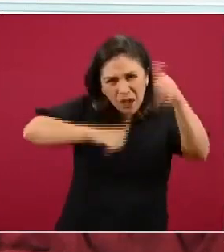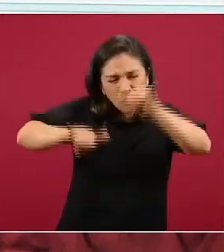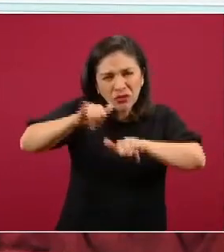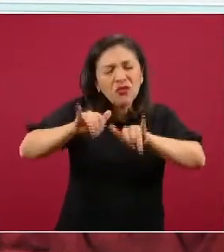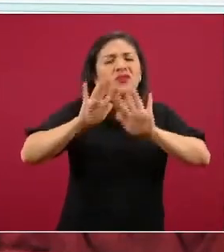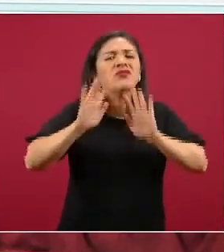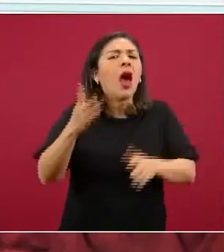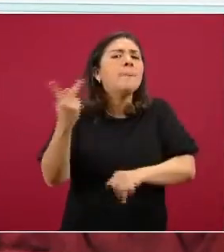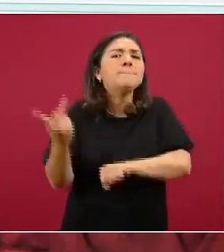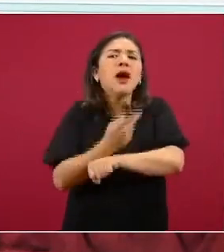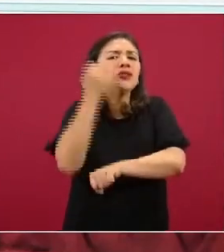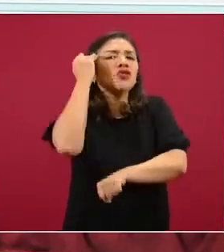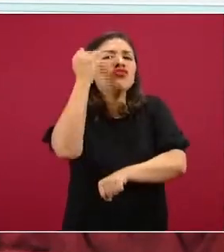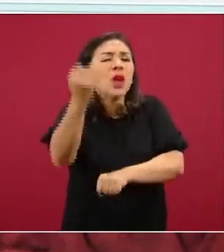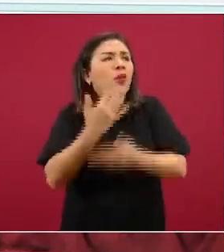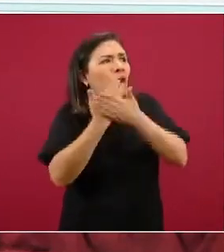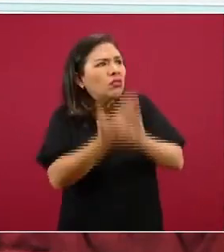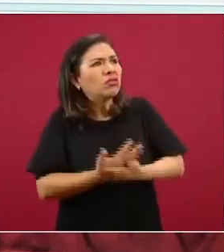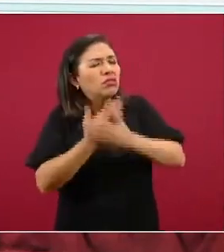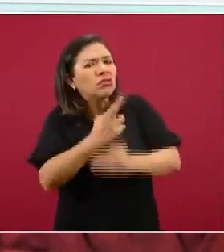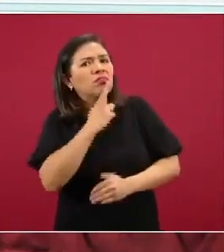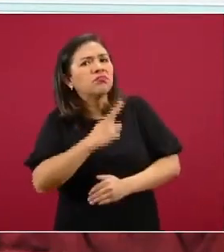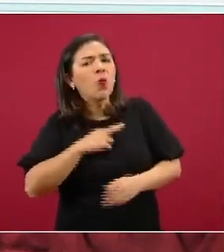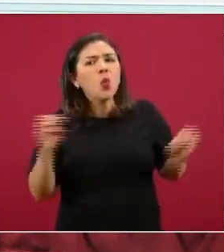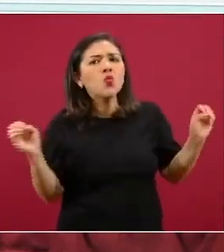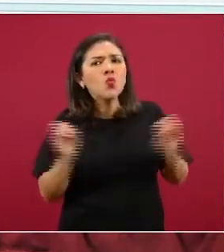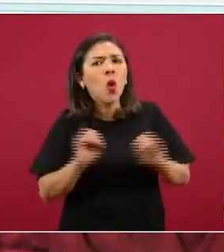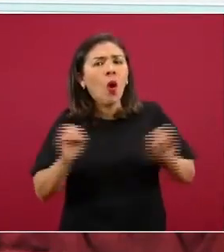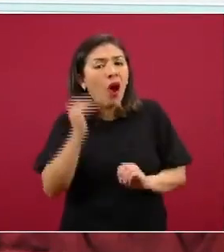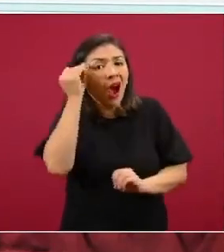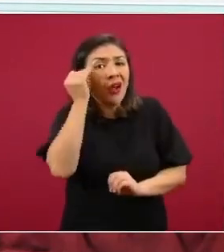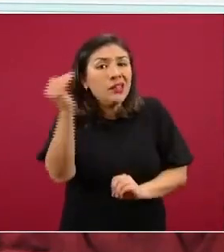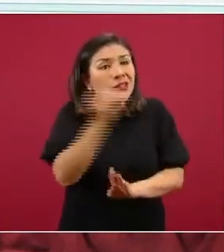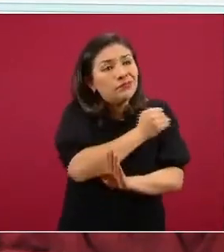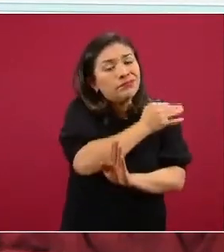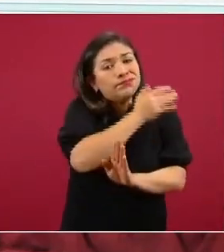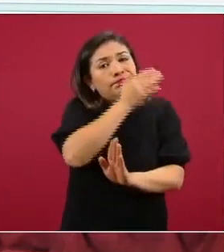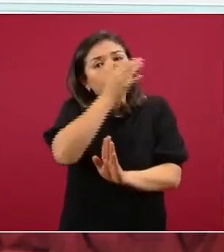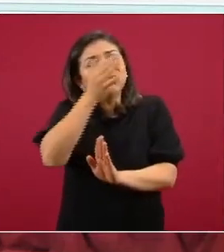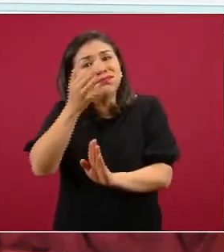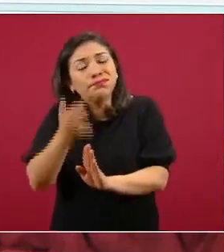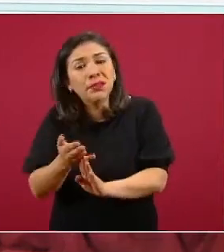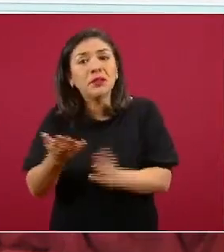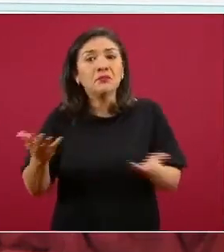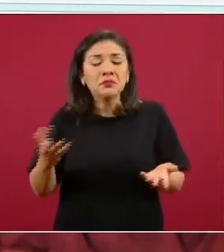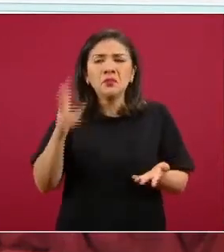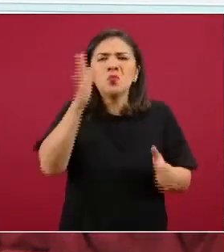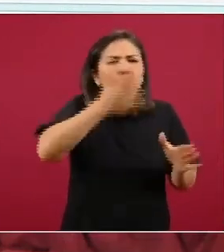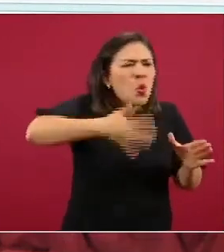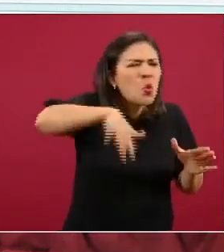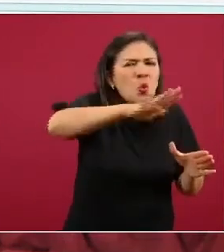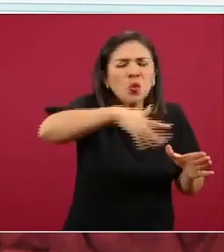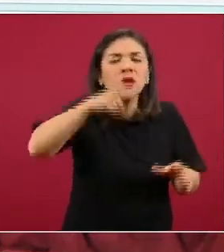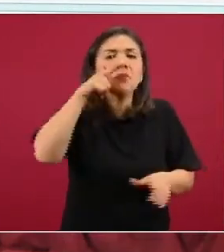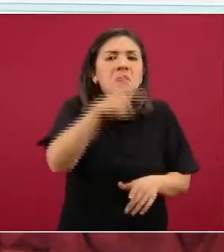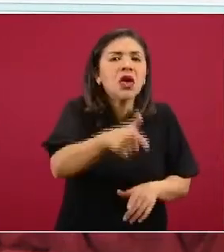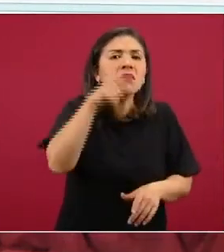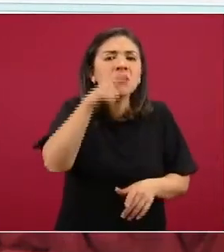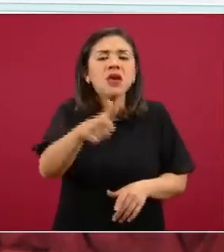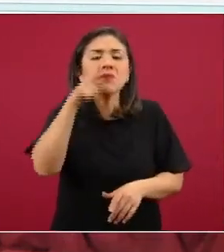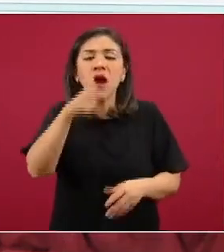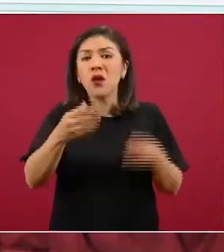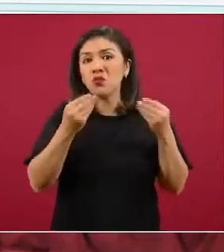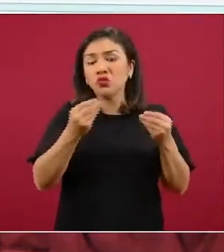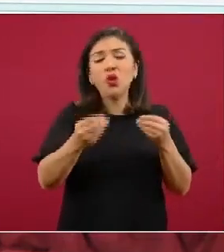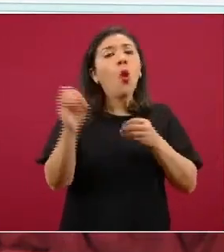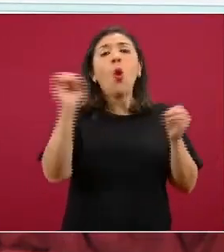un tiempo en el que se ha esperado el resultado y no se encuentra, y cuando se vigila o se rastrea, se ha dado cuenta que muchas de estas muestras